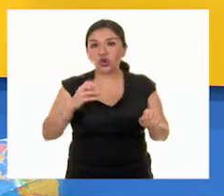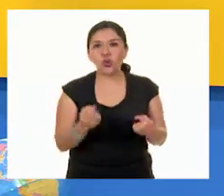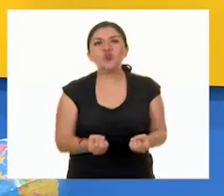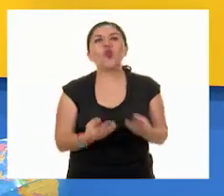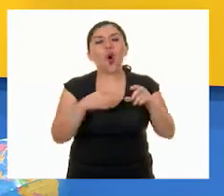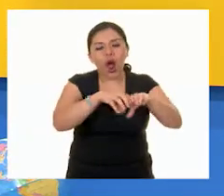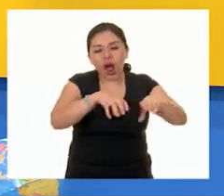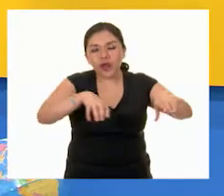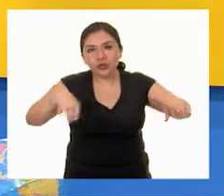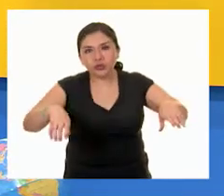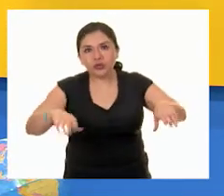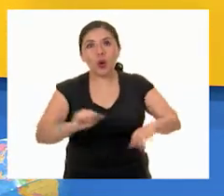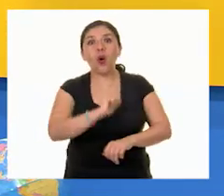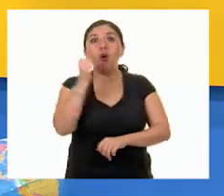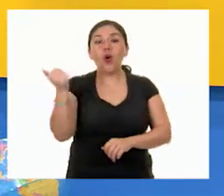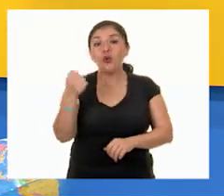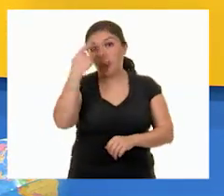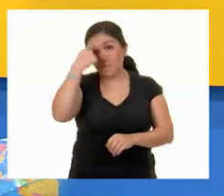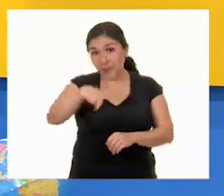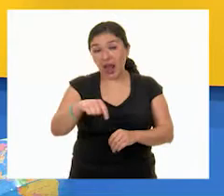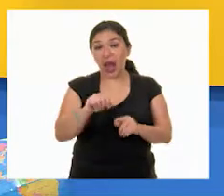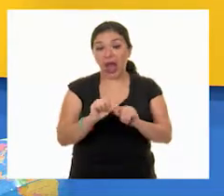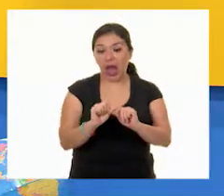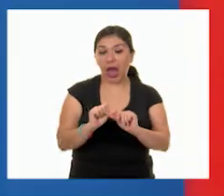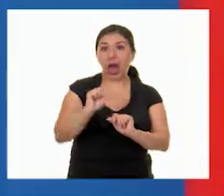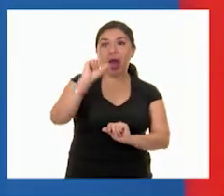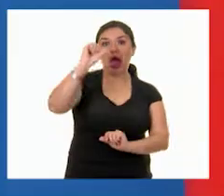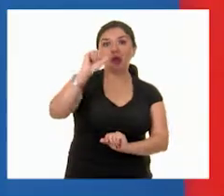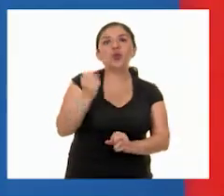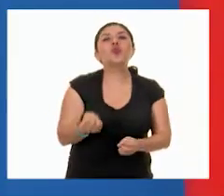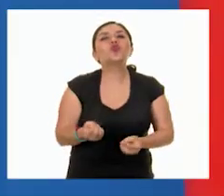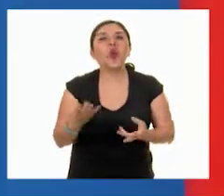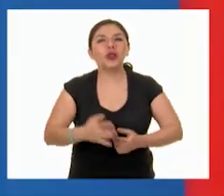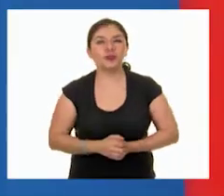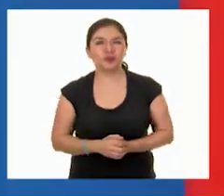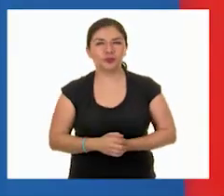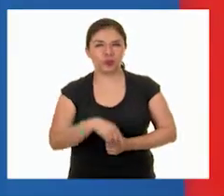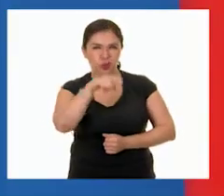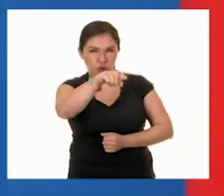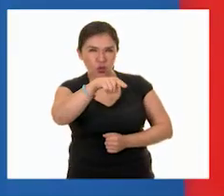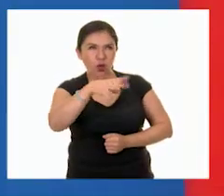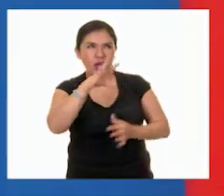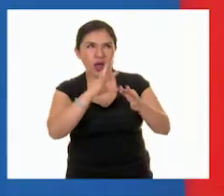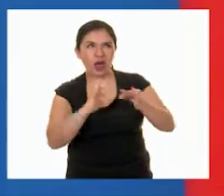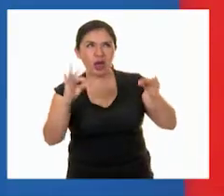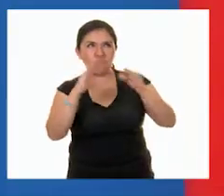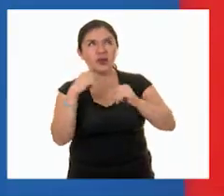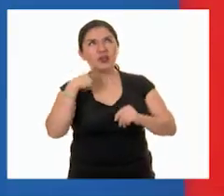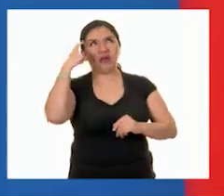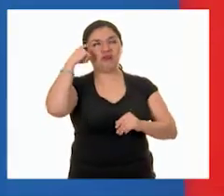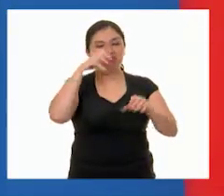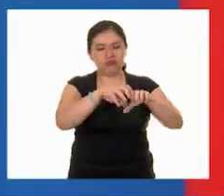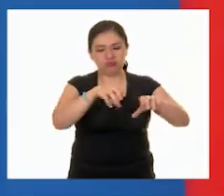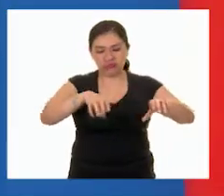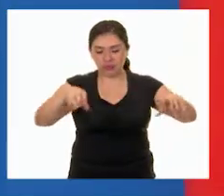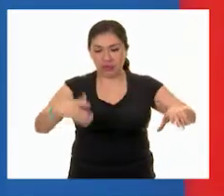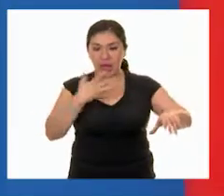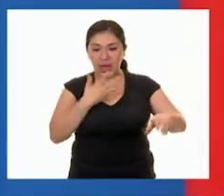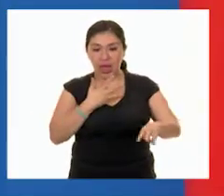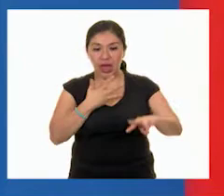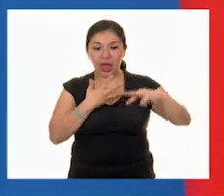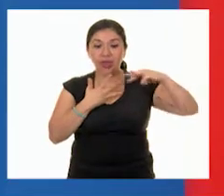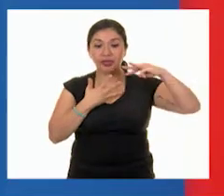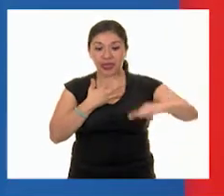¿Y cuántos cubos mide de alto? Pues así como la acomodamos, tiene 3